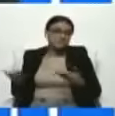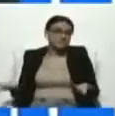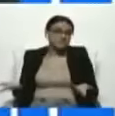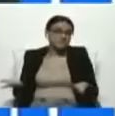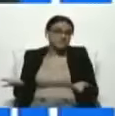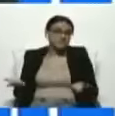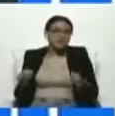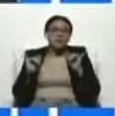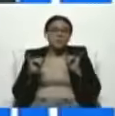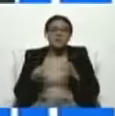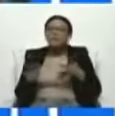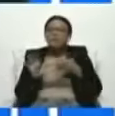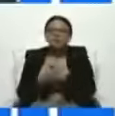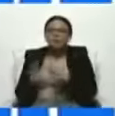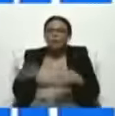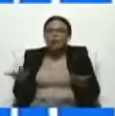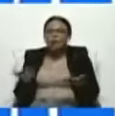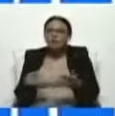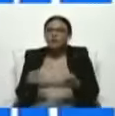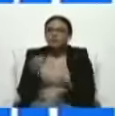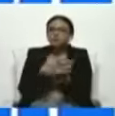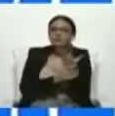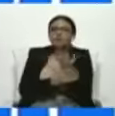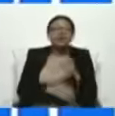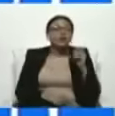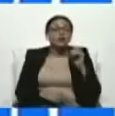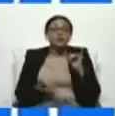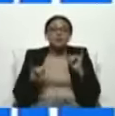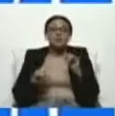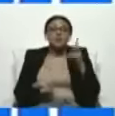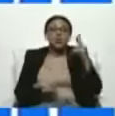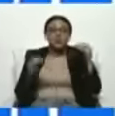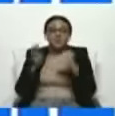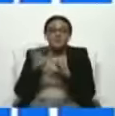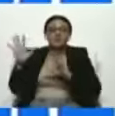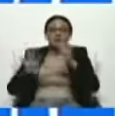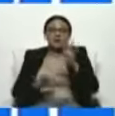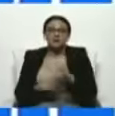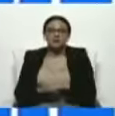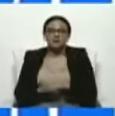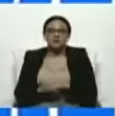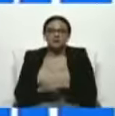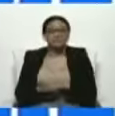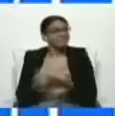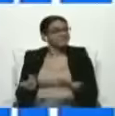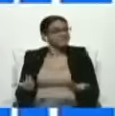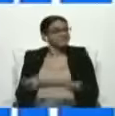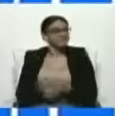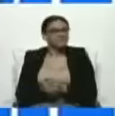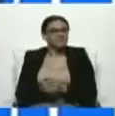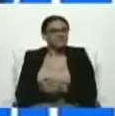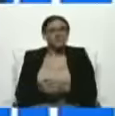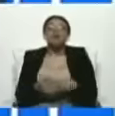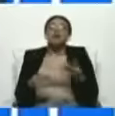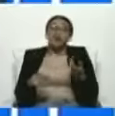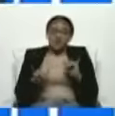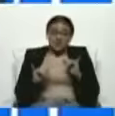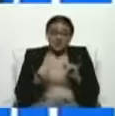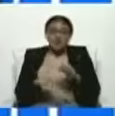en el año 2015. Aún así, el presidente Nicolás Maduro y las fuerzas de la revolución